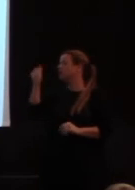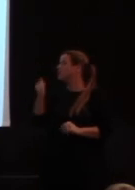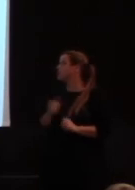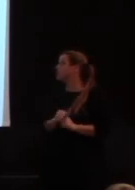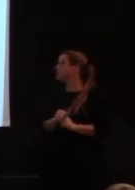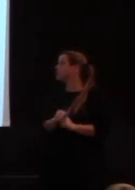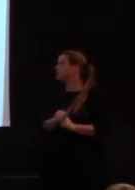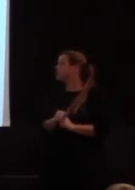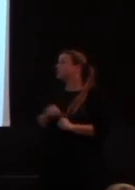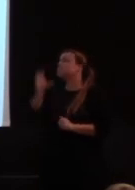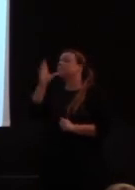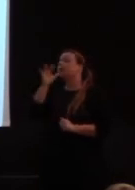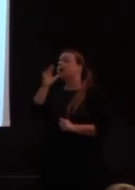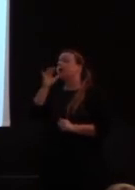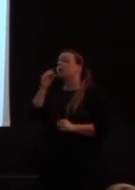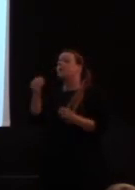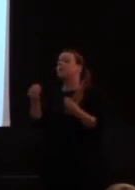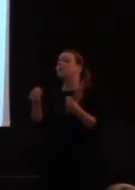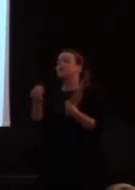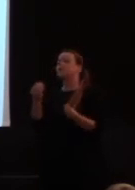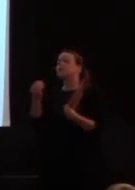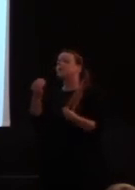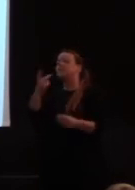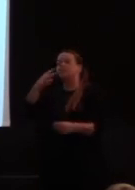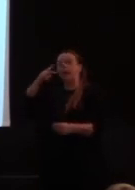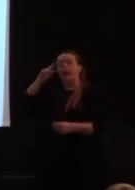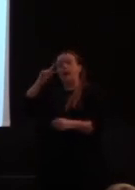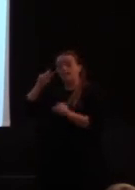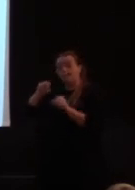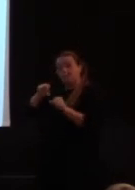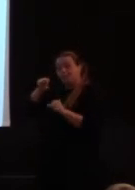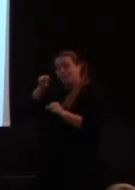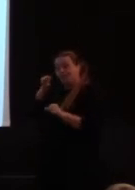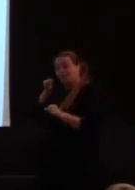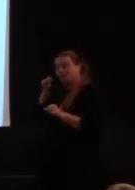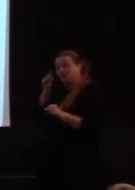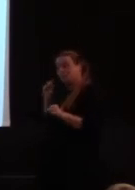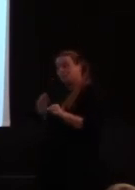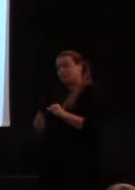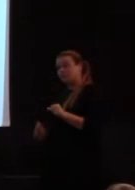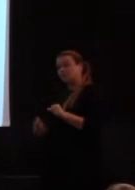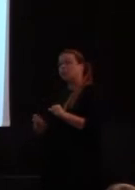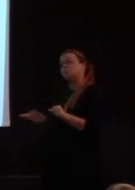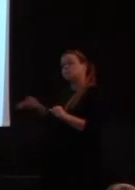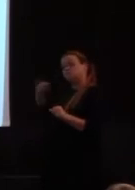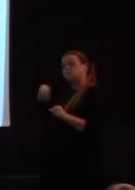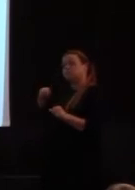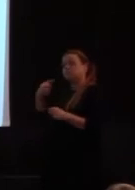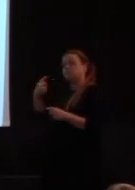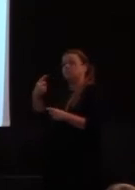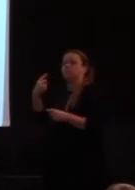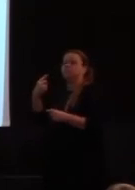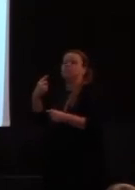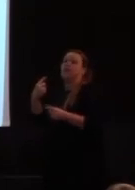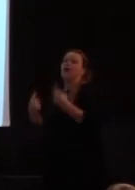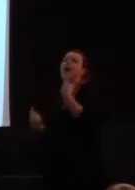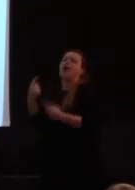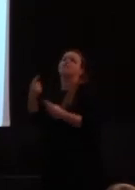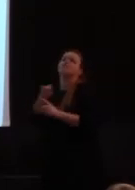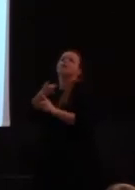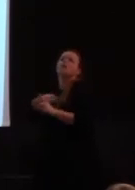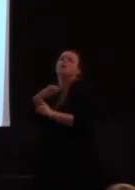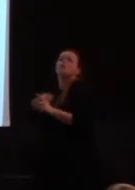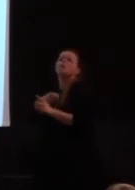Por ejemplo, a veces invocando nuestra propia experiencia profesional. Esto a veces lo hacemos, ¿no? Es decir, buscamos maneras de que